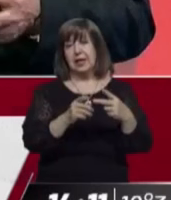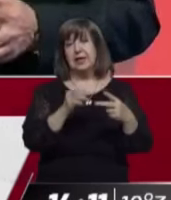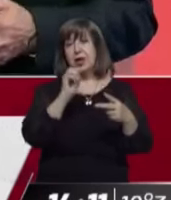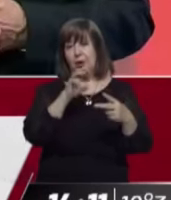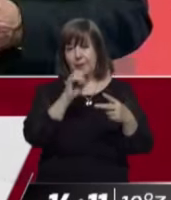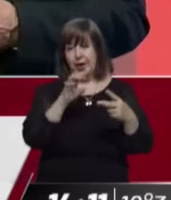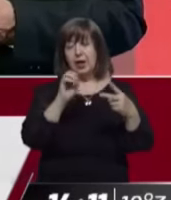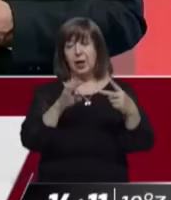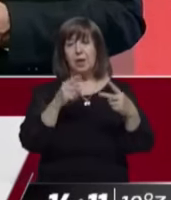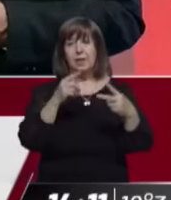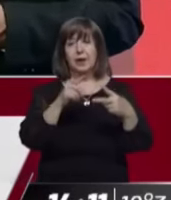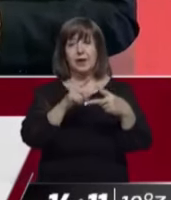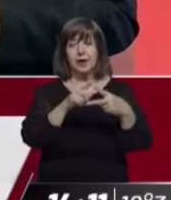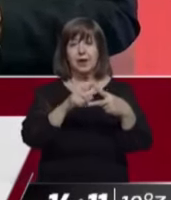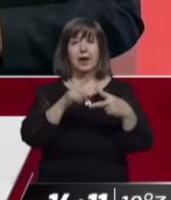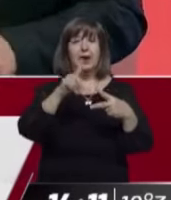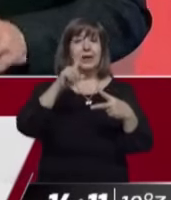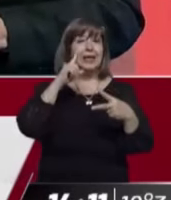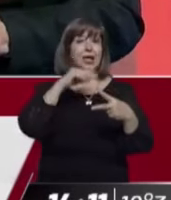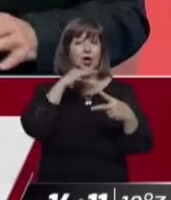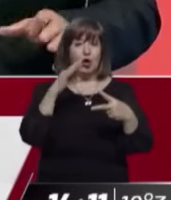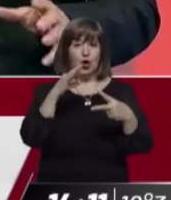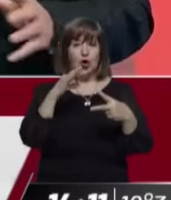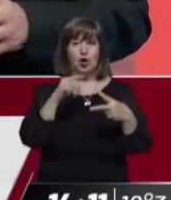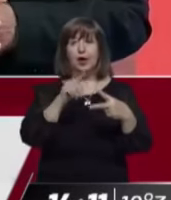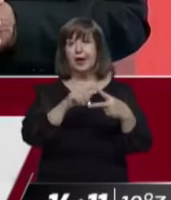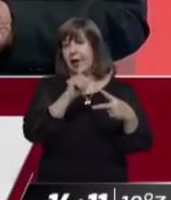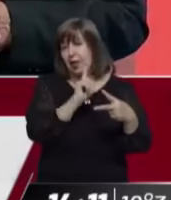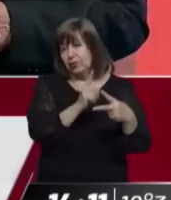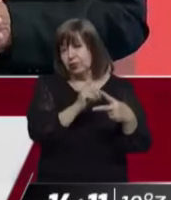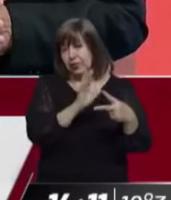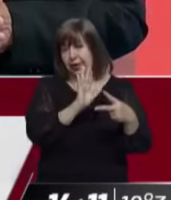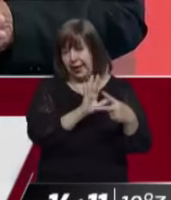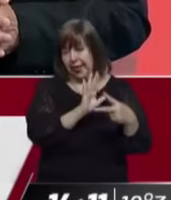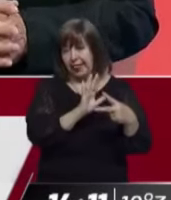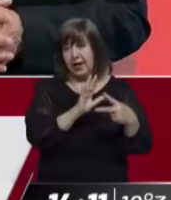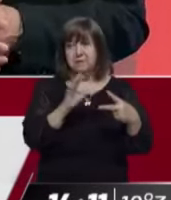nominación de Ariel Lijo, no ha caído para nada bien